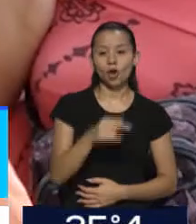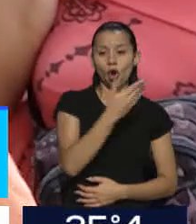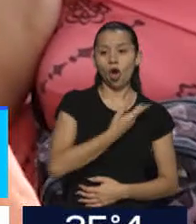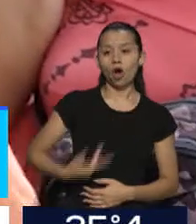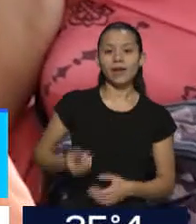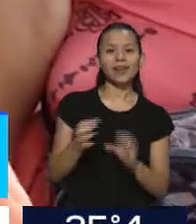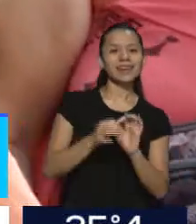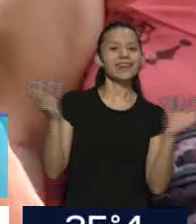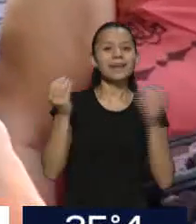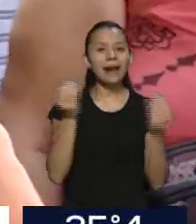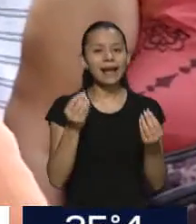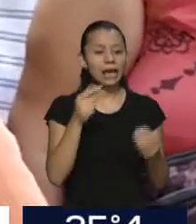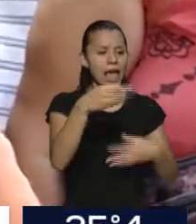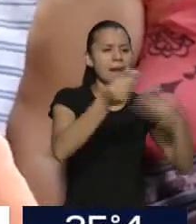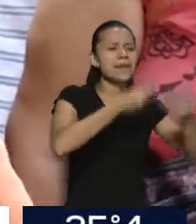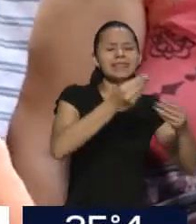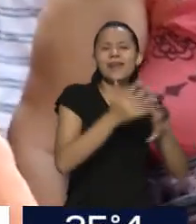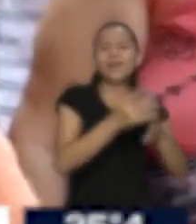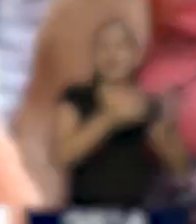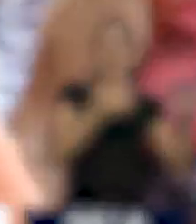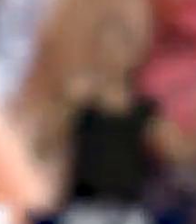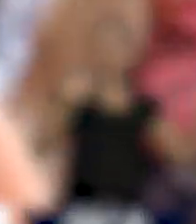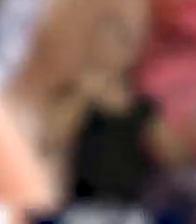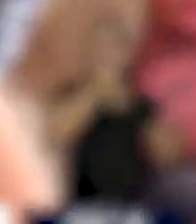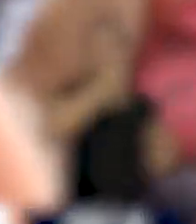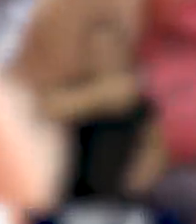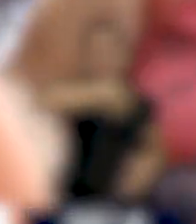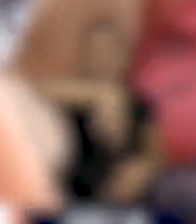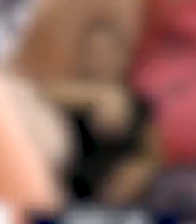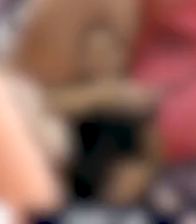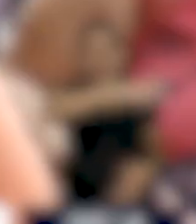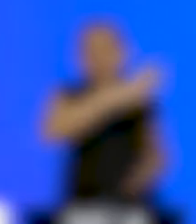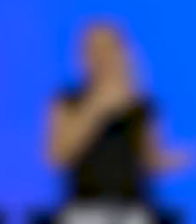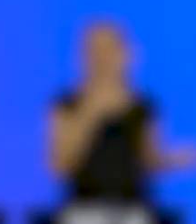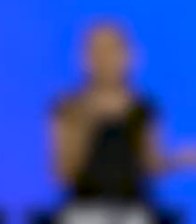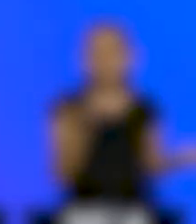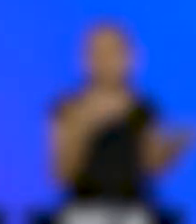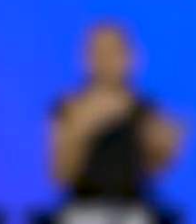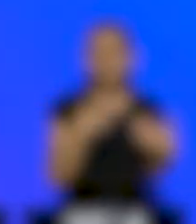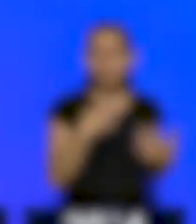poderosos y a los grandes empresarios, pero 31 minutos.